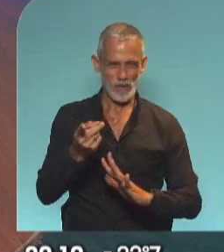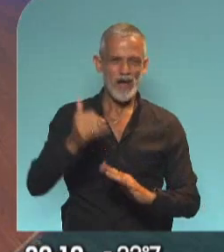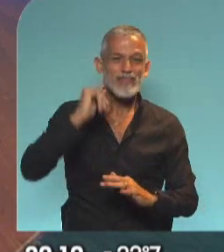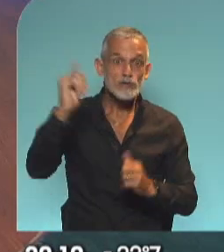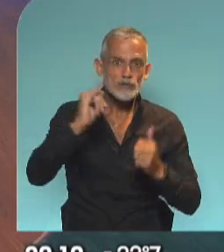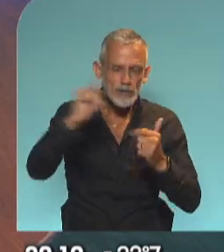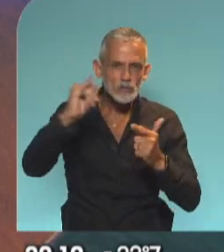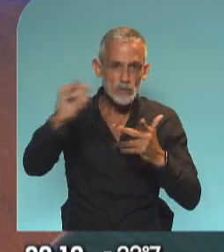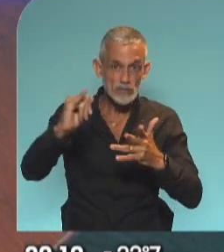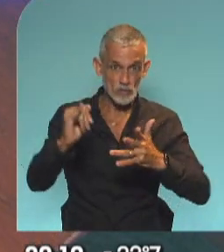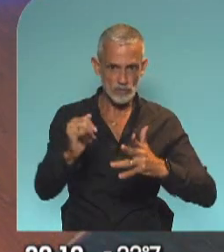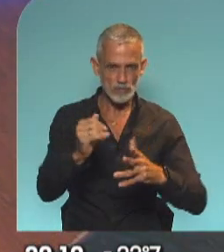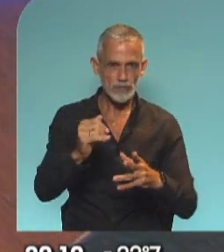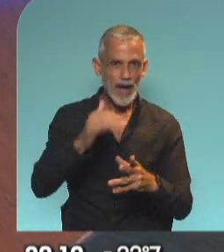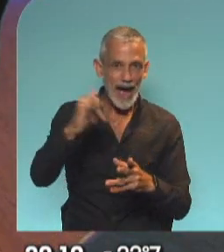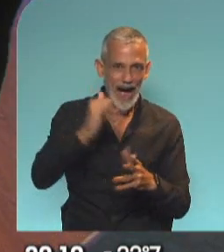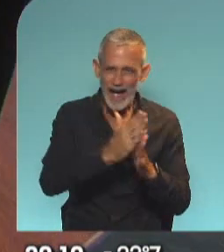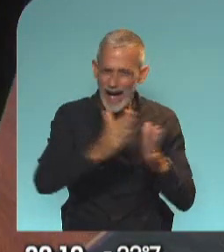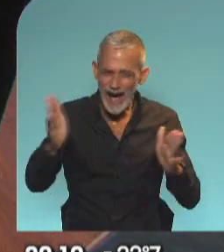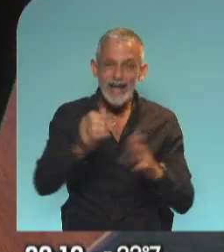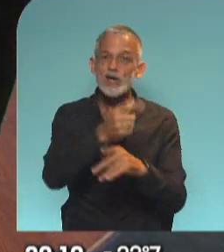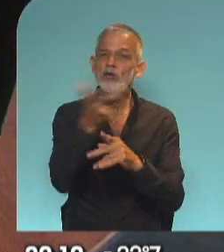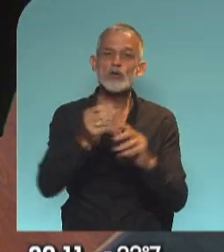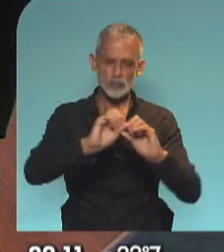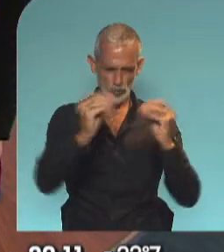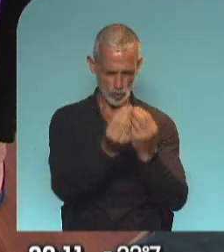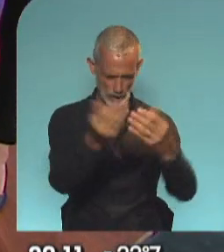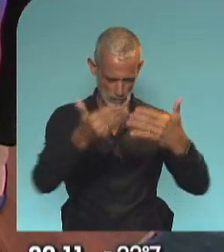esas denuncias que se hicieron en ese canal, se dieron estos números.